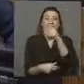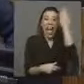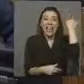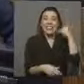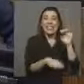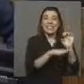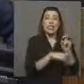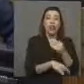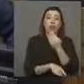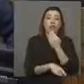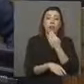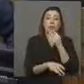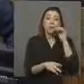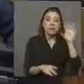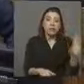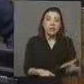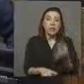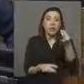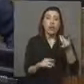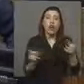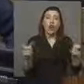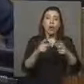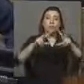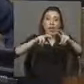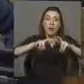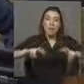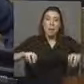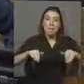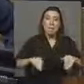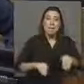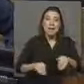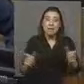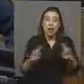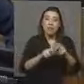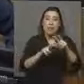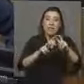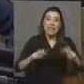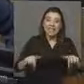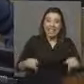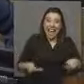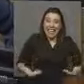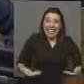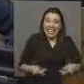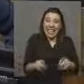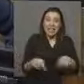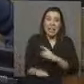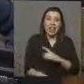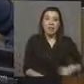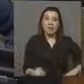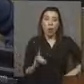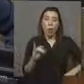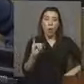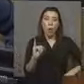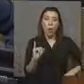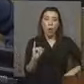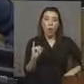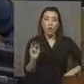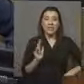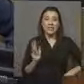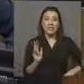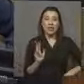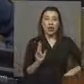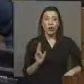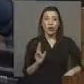Y eso también lo develó una Comisión Investigadora. La misma Comisión Investigadora que en esta sala, el diputado de la UDI, señor